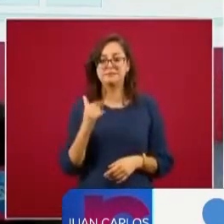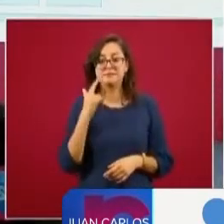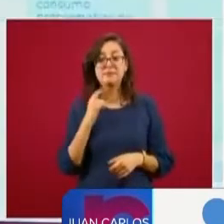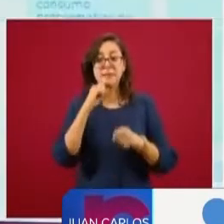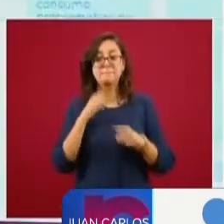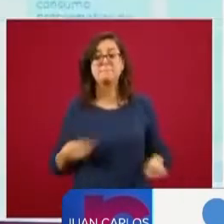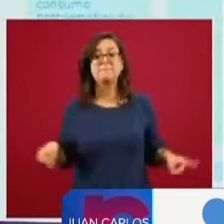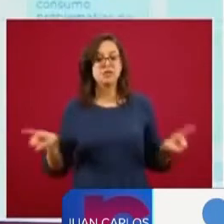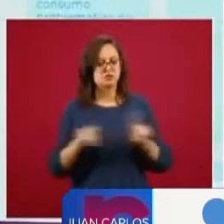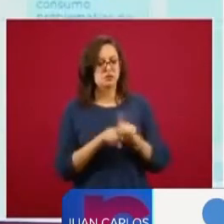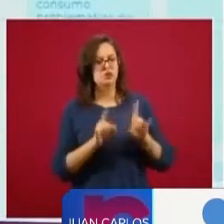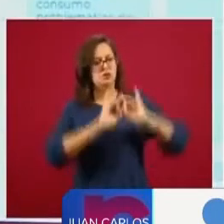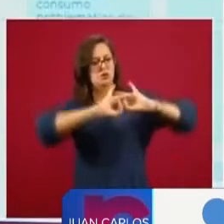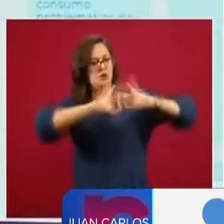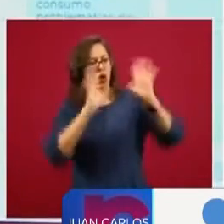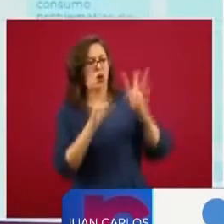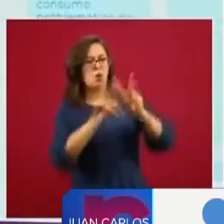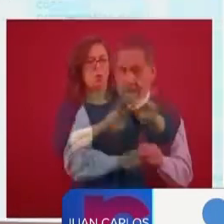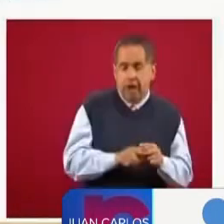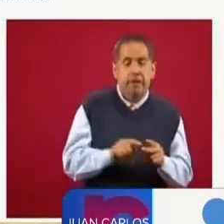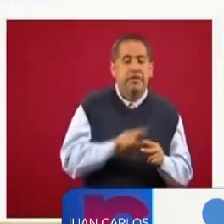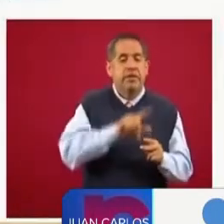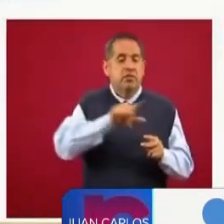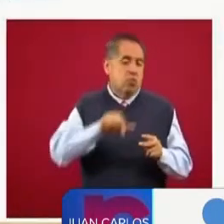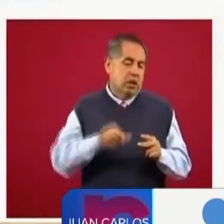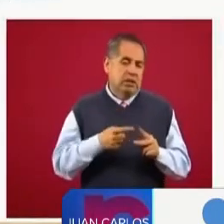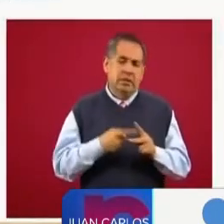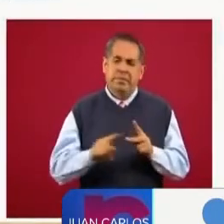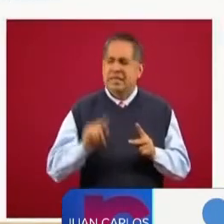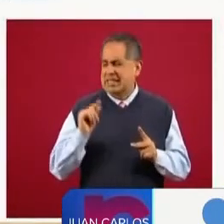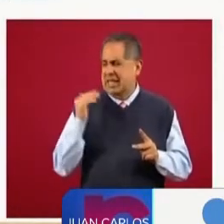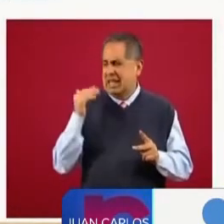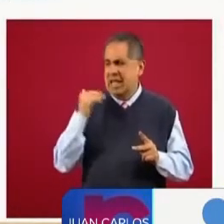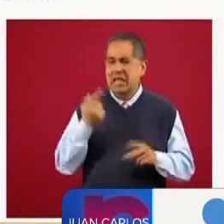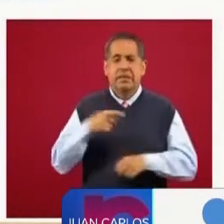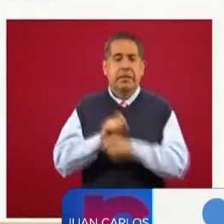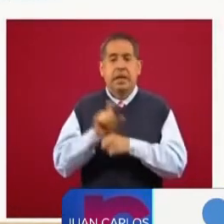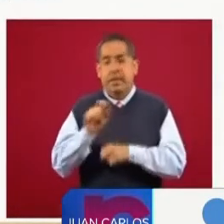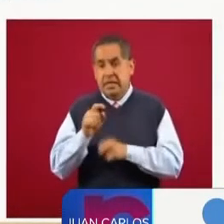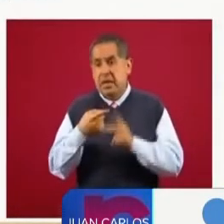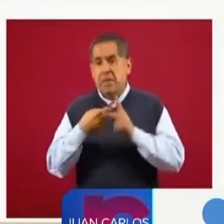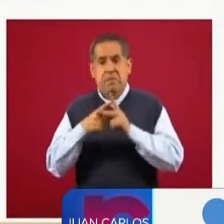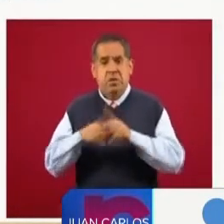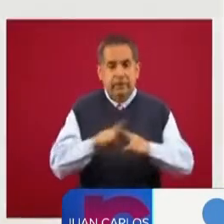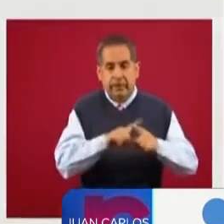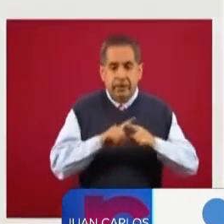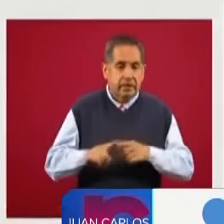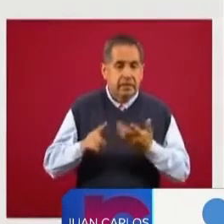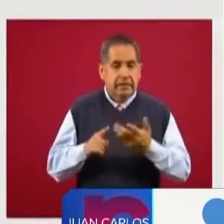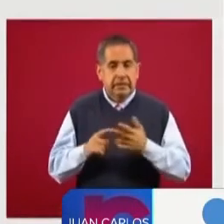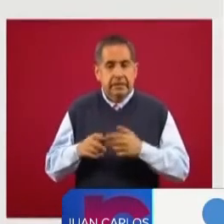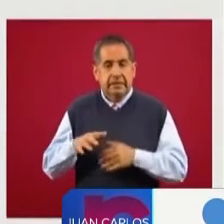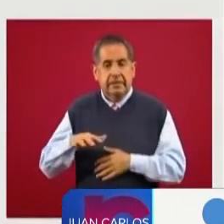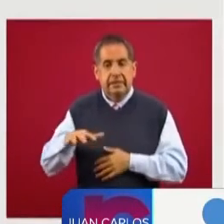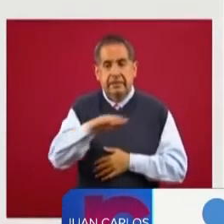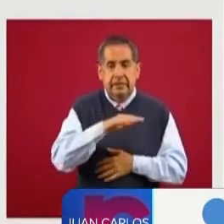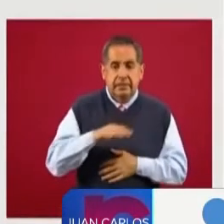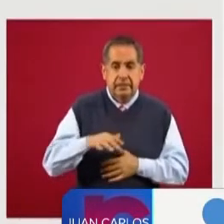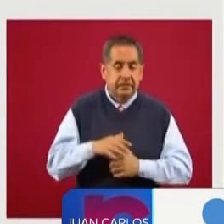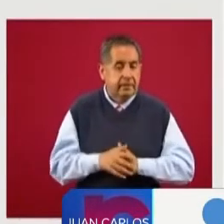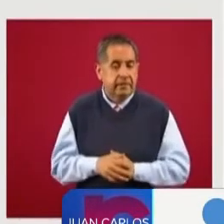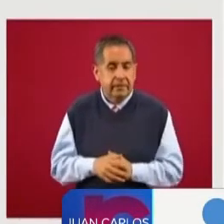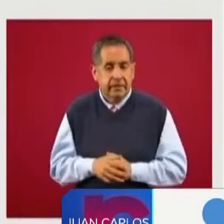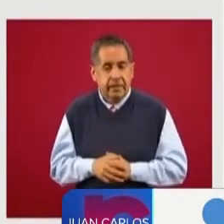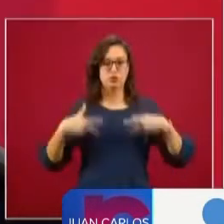una videoconferencia con presidentes municipales. A las 7 de la noche, López Gatell ofrecerá su conferencia de prensa de todos